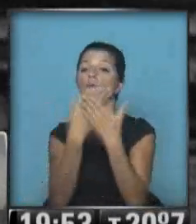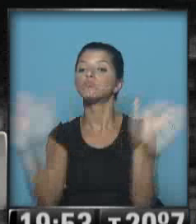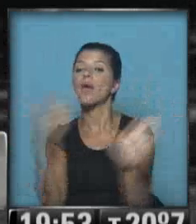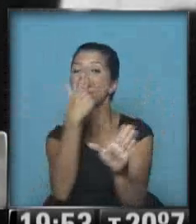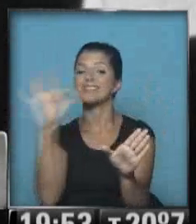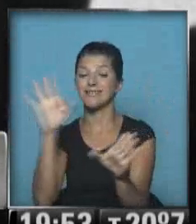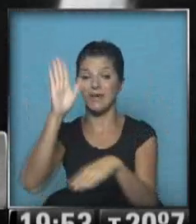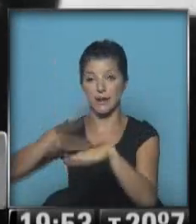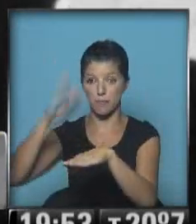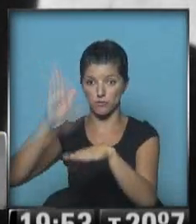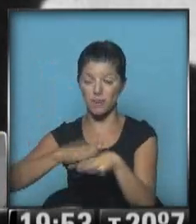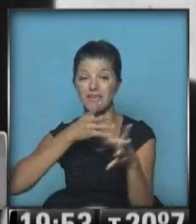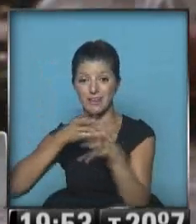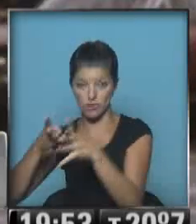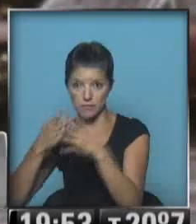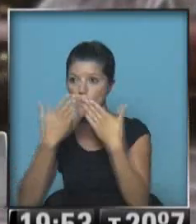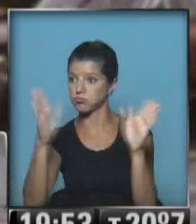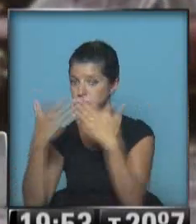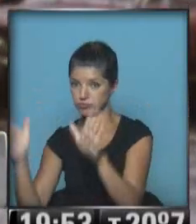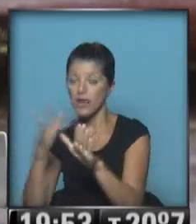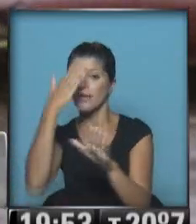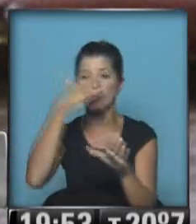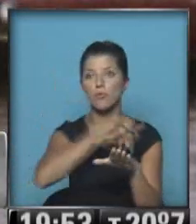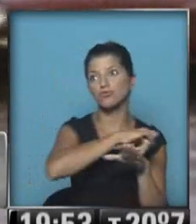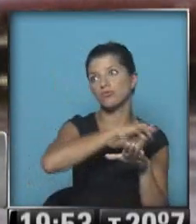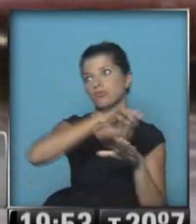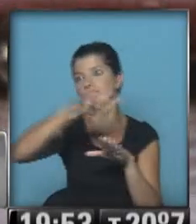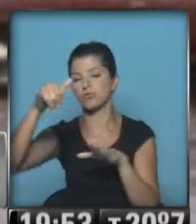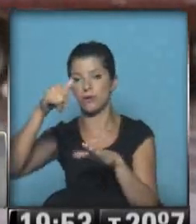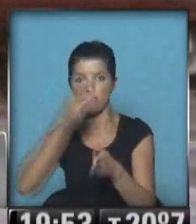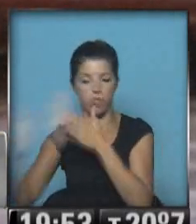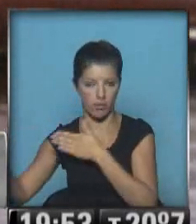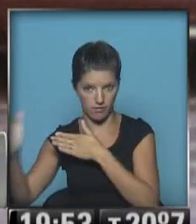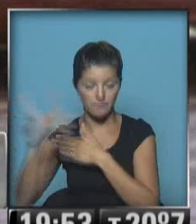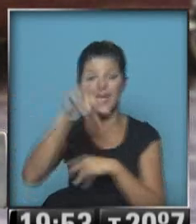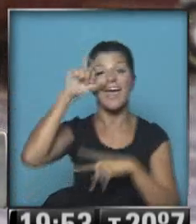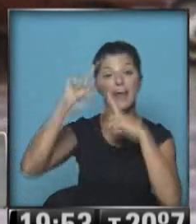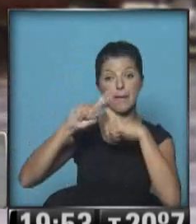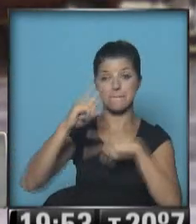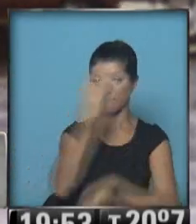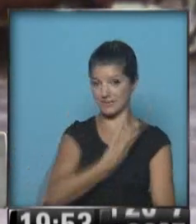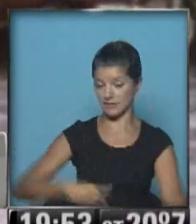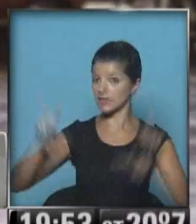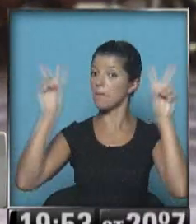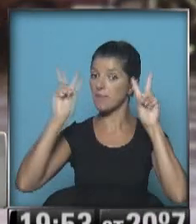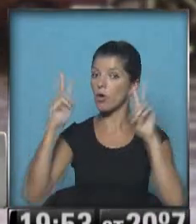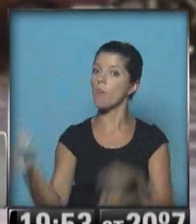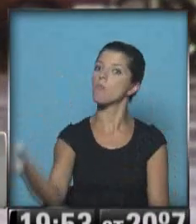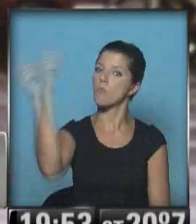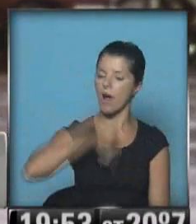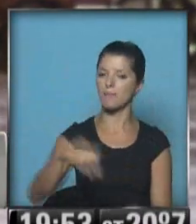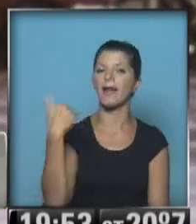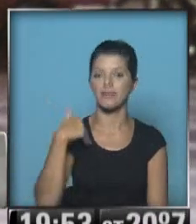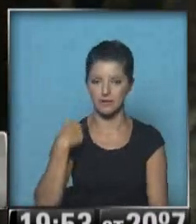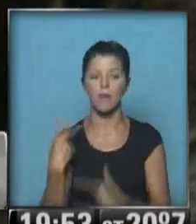criminales responsables de terrorismo huyendo en un avión secuestrado el expresidente perón hace una visita a Argentina para ayudar